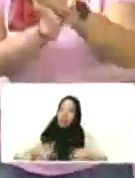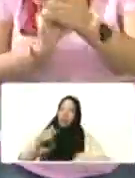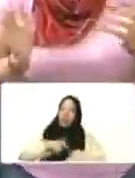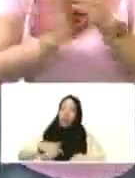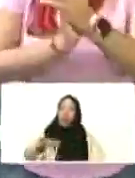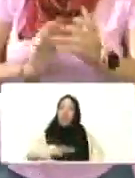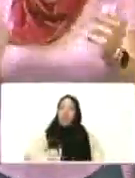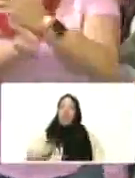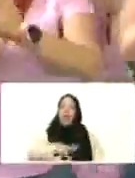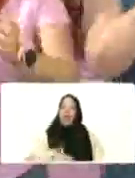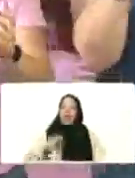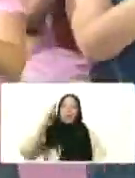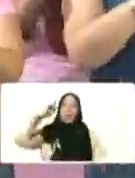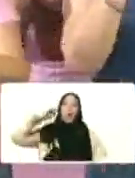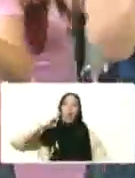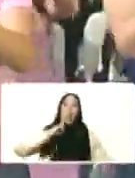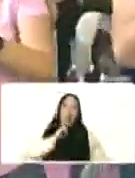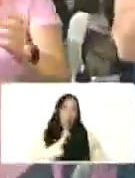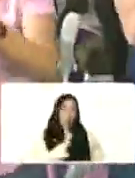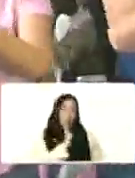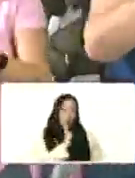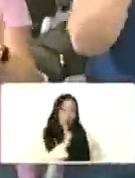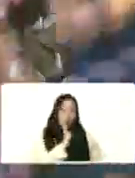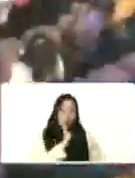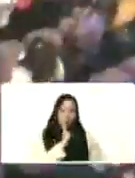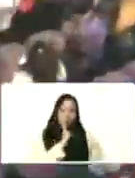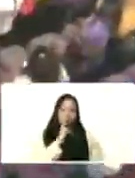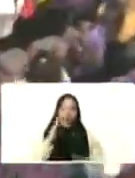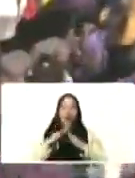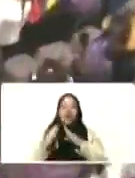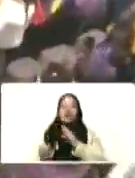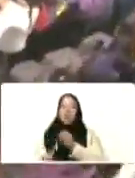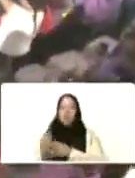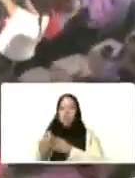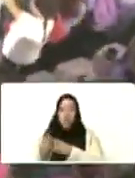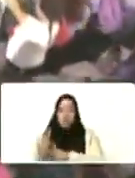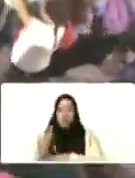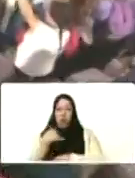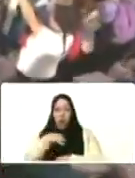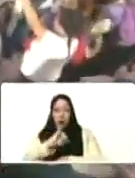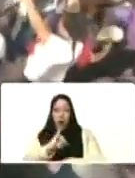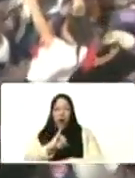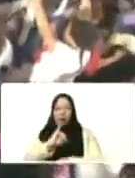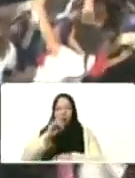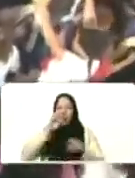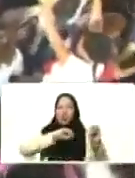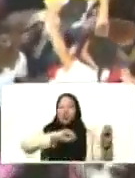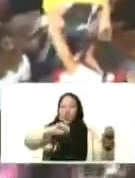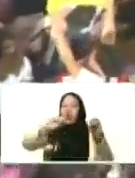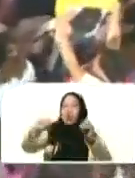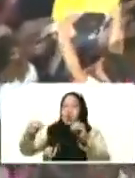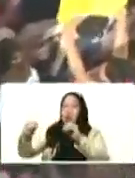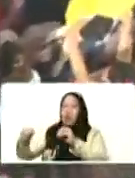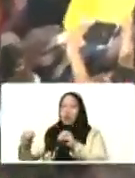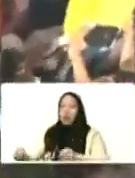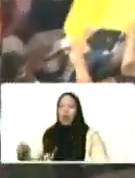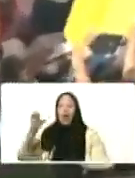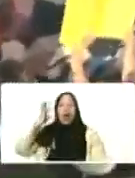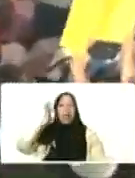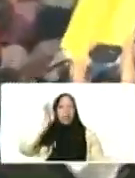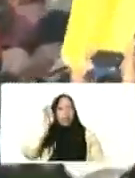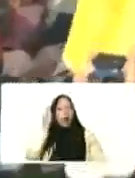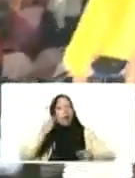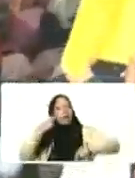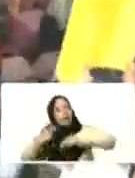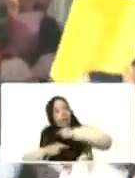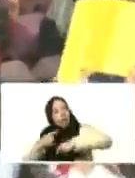Plaza Bicentenario, acá en Miraflores, han sido precisamente las solicitudes de las mujeres revolucionarias,